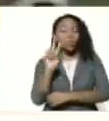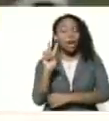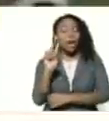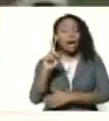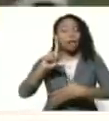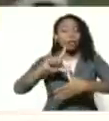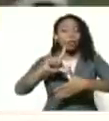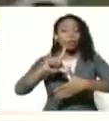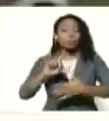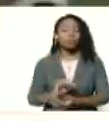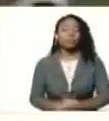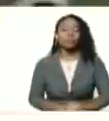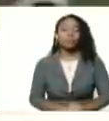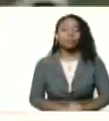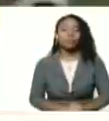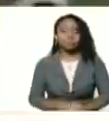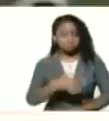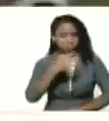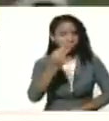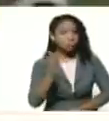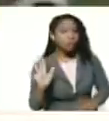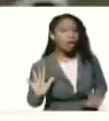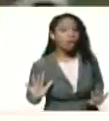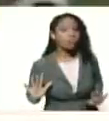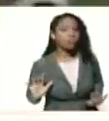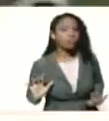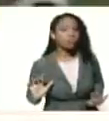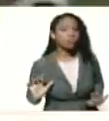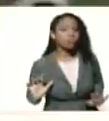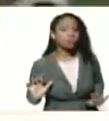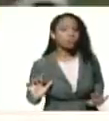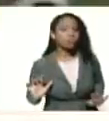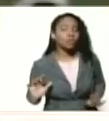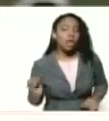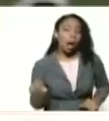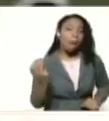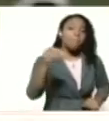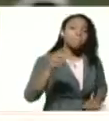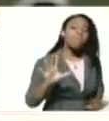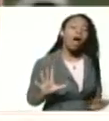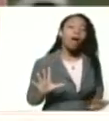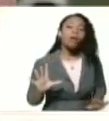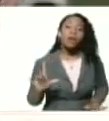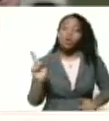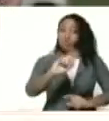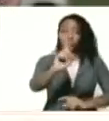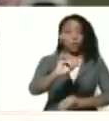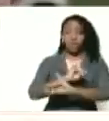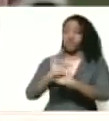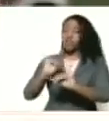latinoamericana. ¿Verdad? Y además, no está terminado, no.